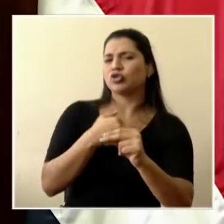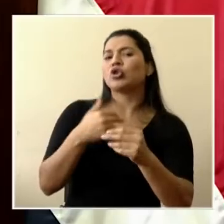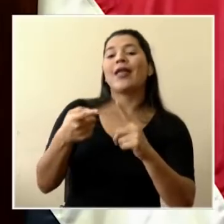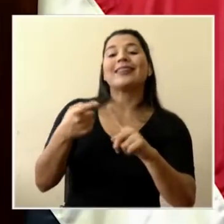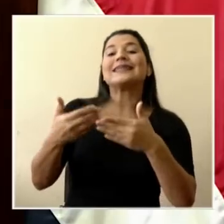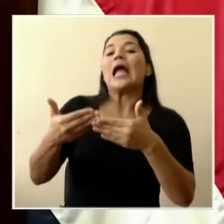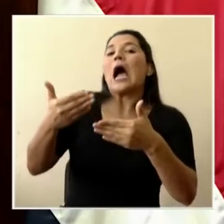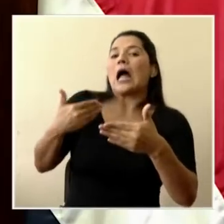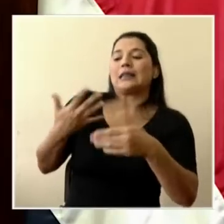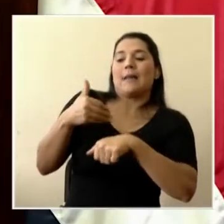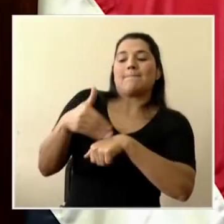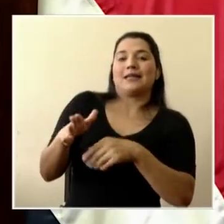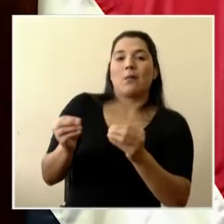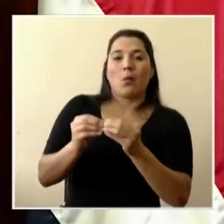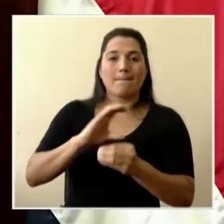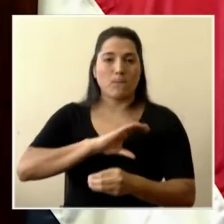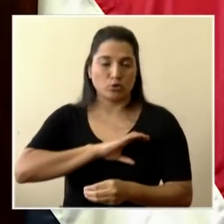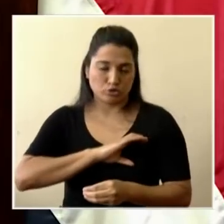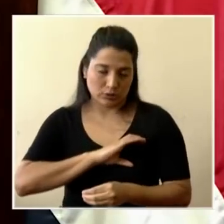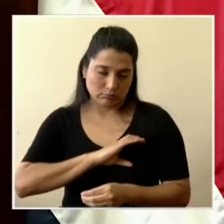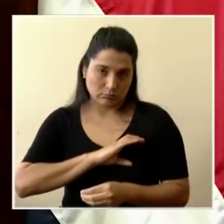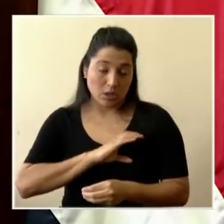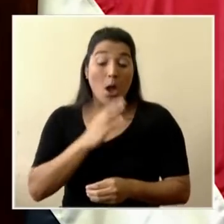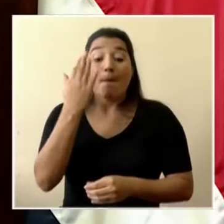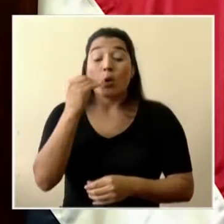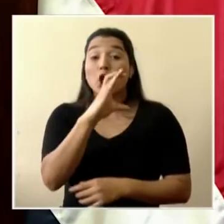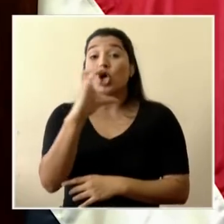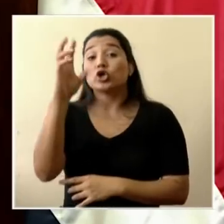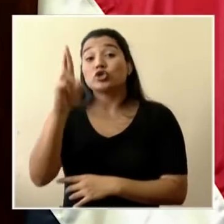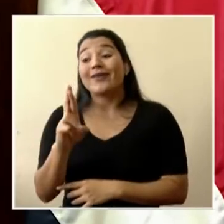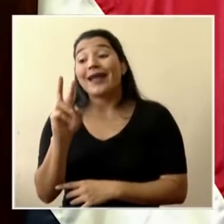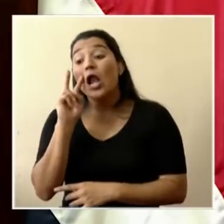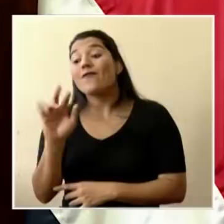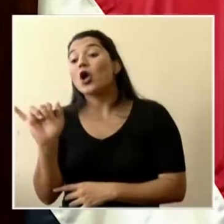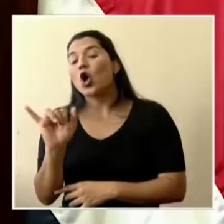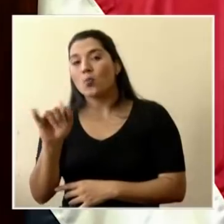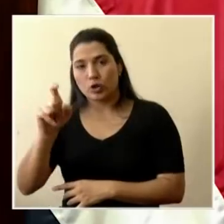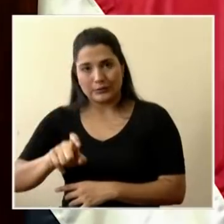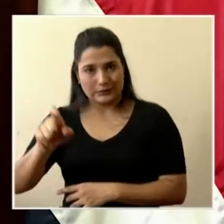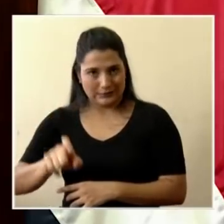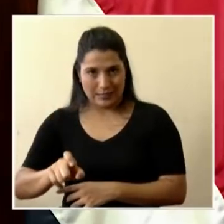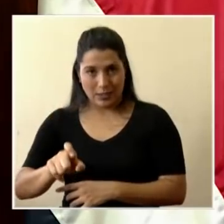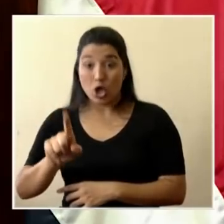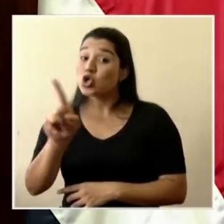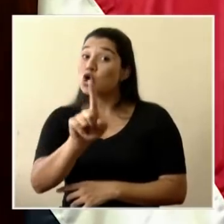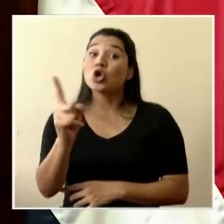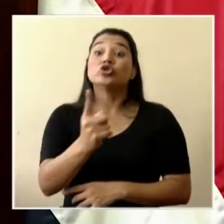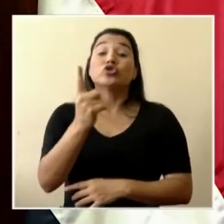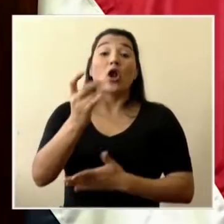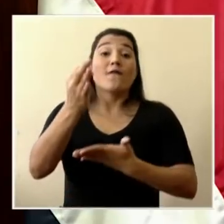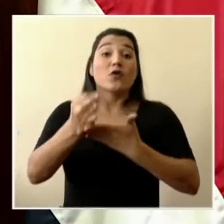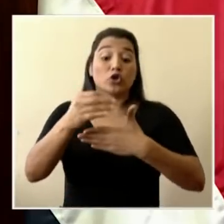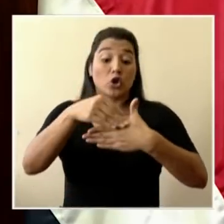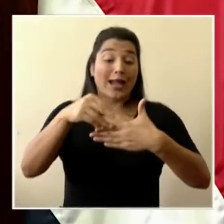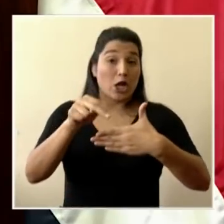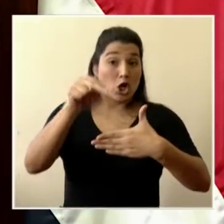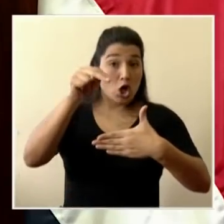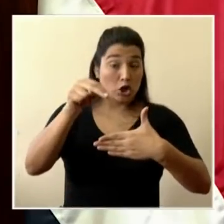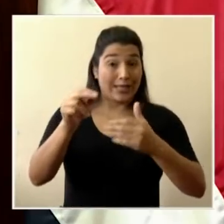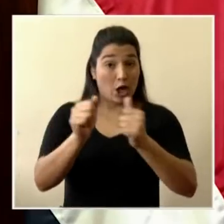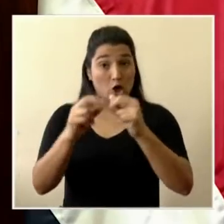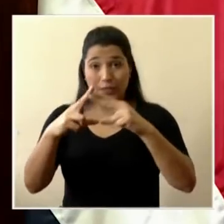una necesidad del país, y no solo la frontera norte, sino la frontera sur, de darle protección a los ciudadanos por el tema